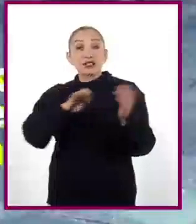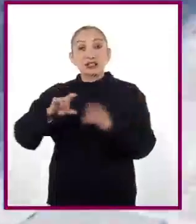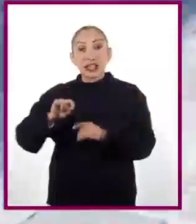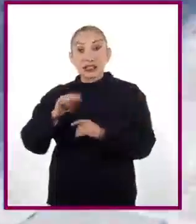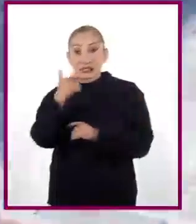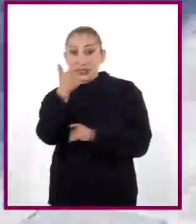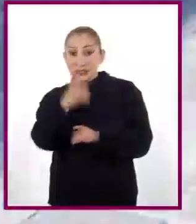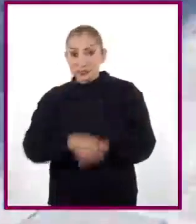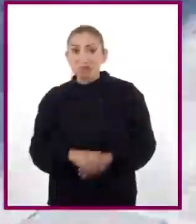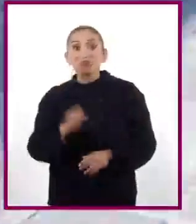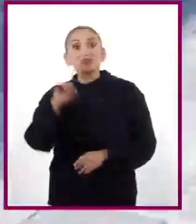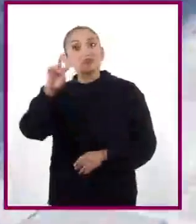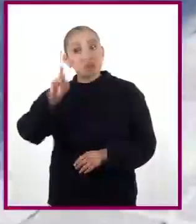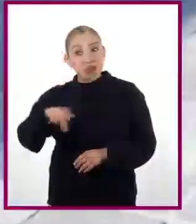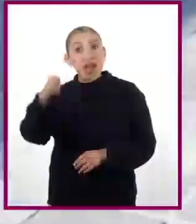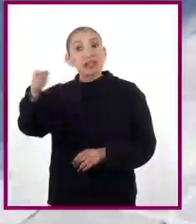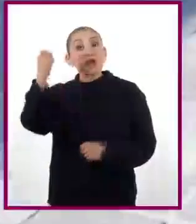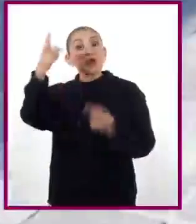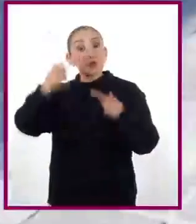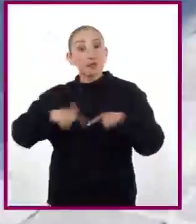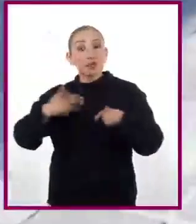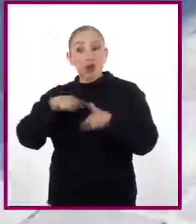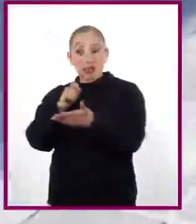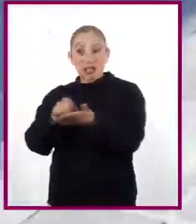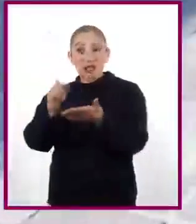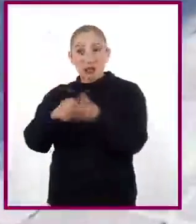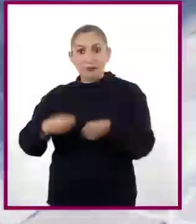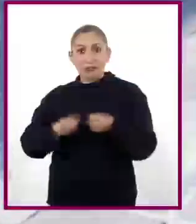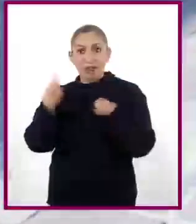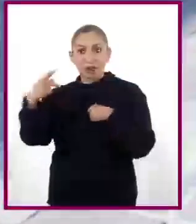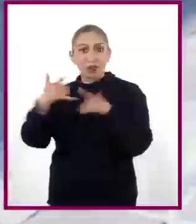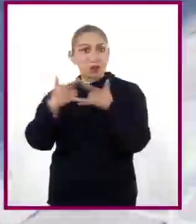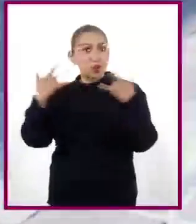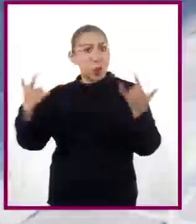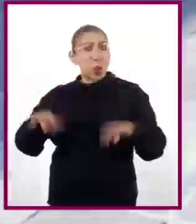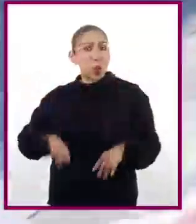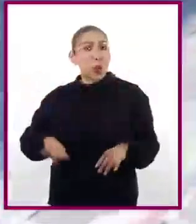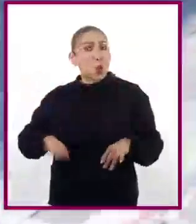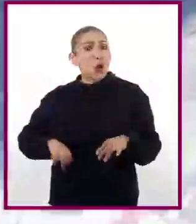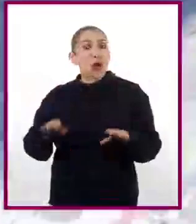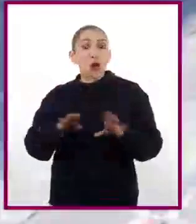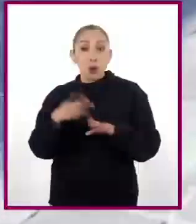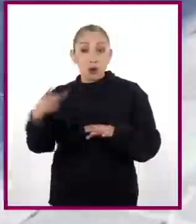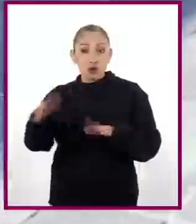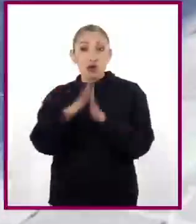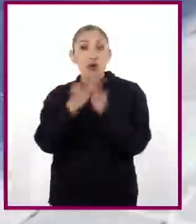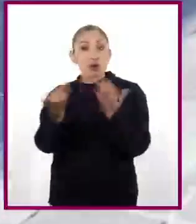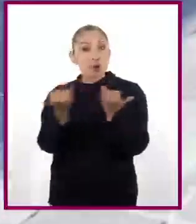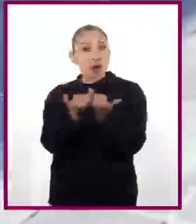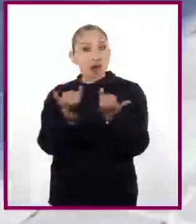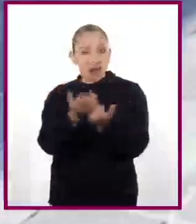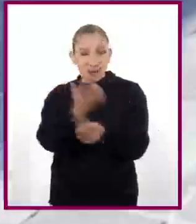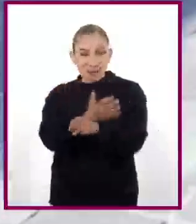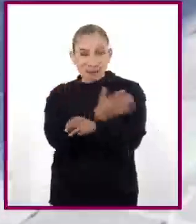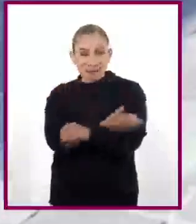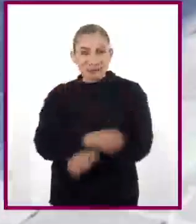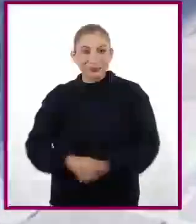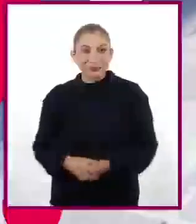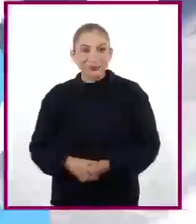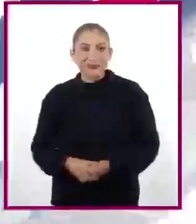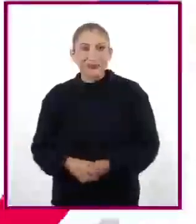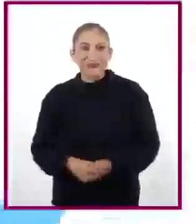1977? Así es, hay escritores cuya vida está llena de anécdotas tan interesantes como su obra misma. ¡Acompáñenme!